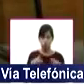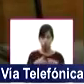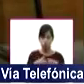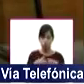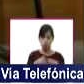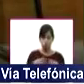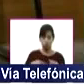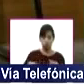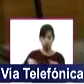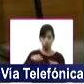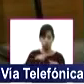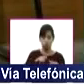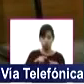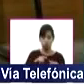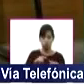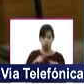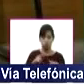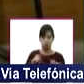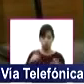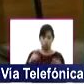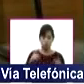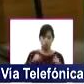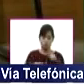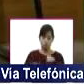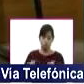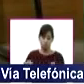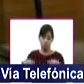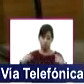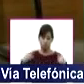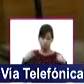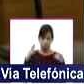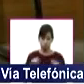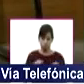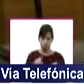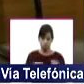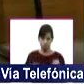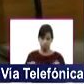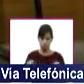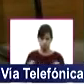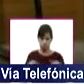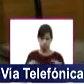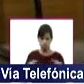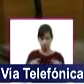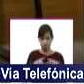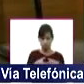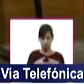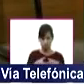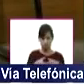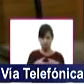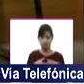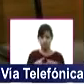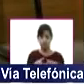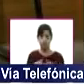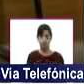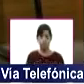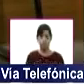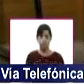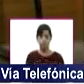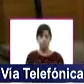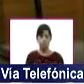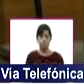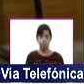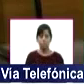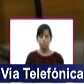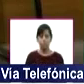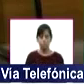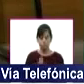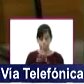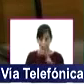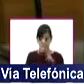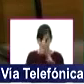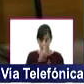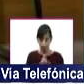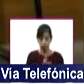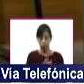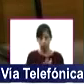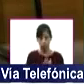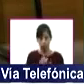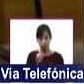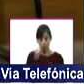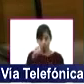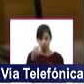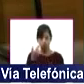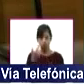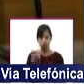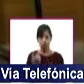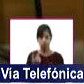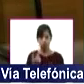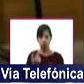se le encomendó una misión muy difícil de cumplir con pocos recursos, y se le estuvo